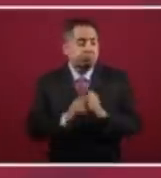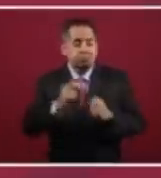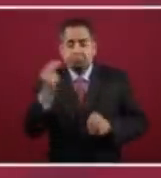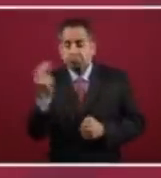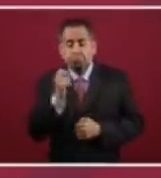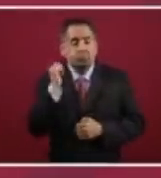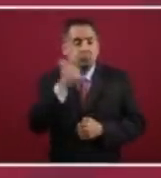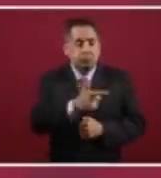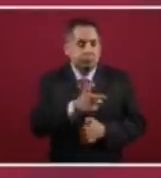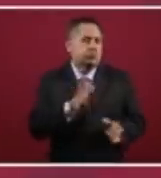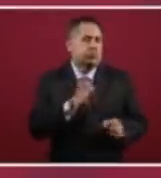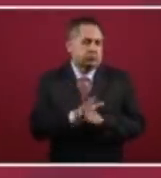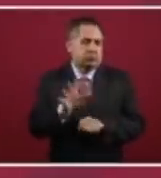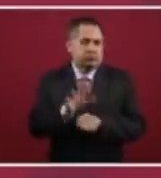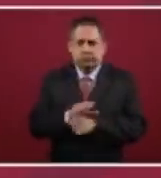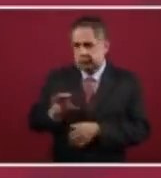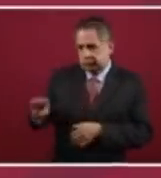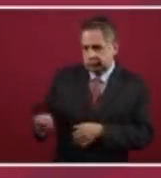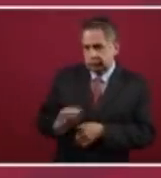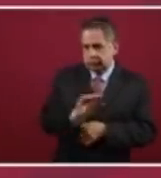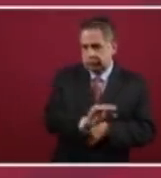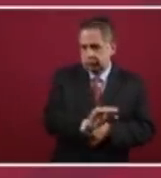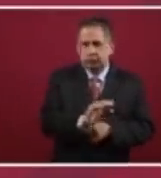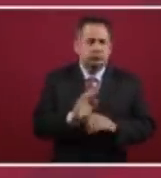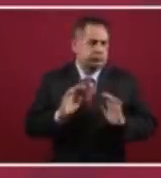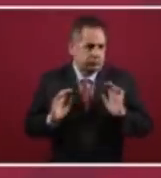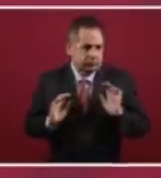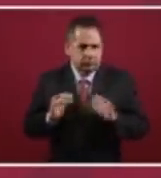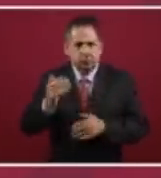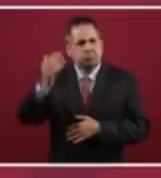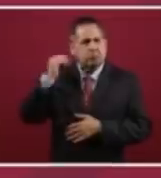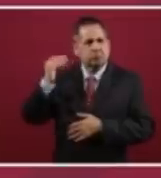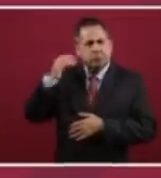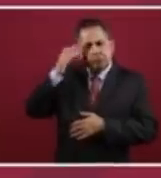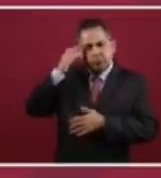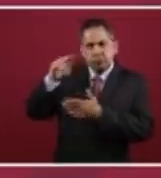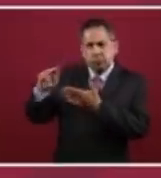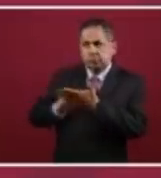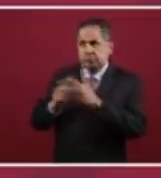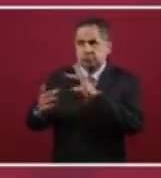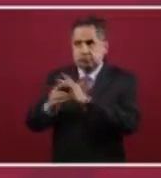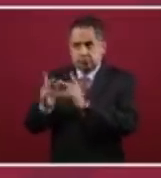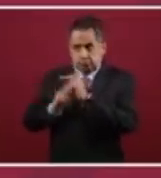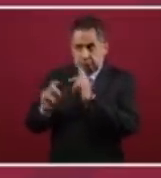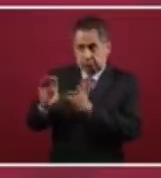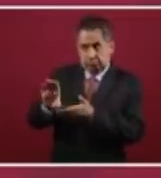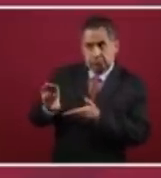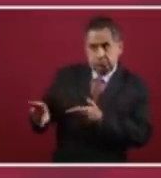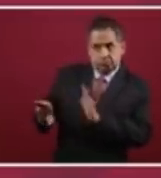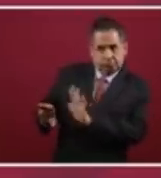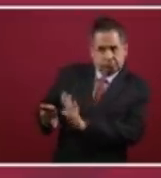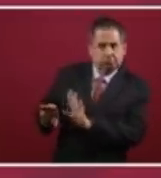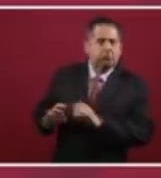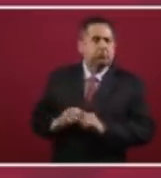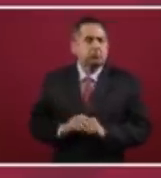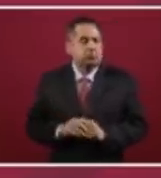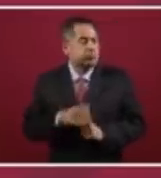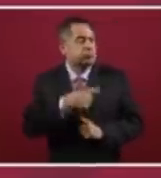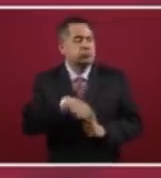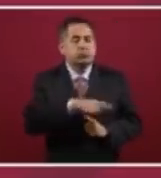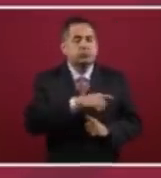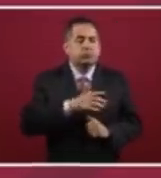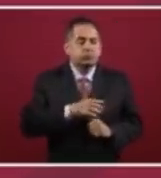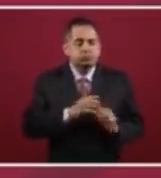Es un fondo que se suscribió hace algún tiempo y los técnicos